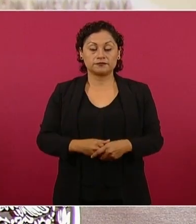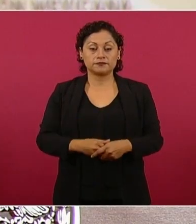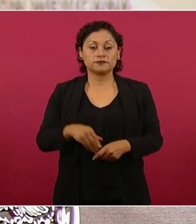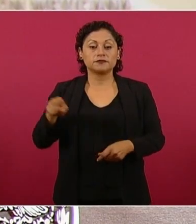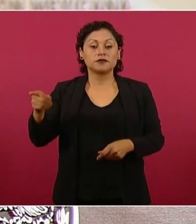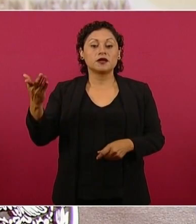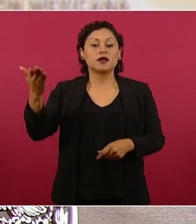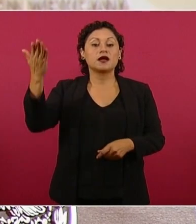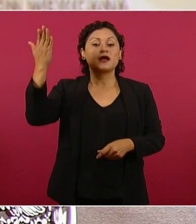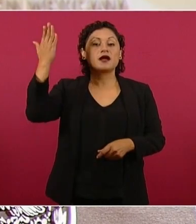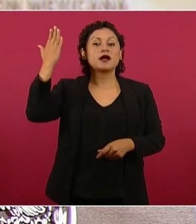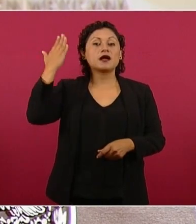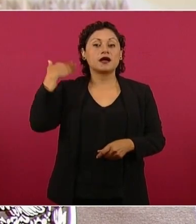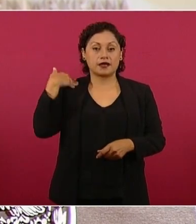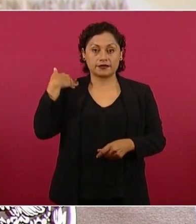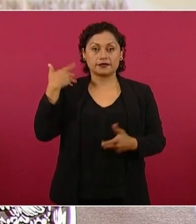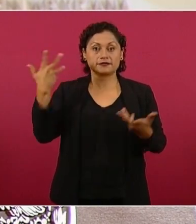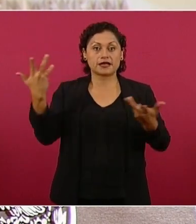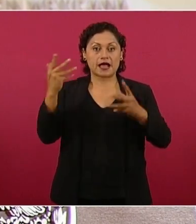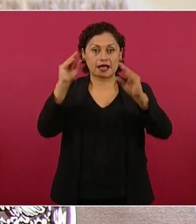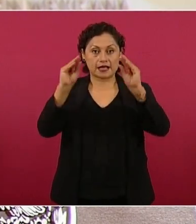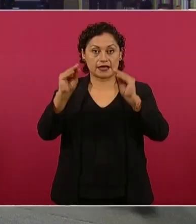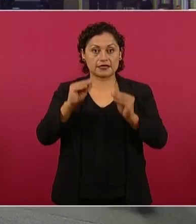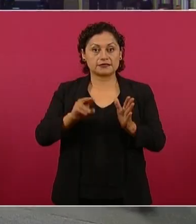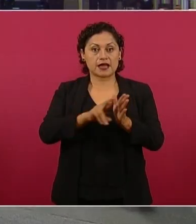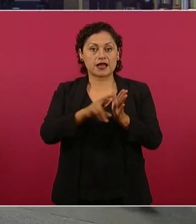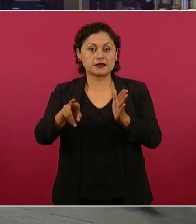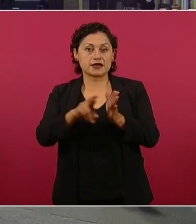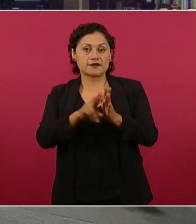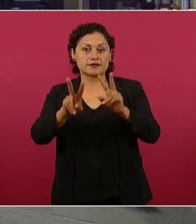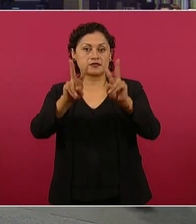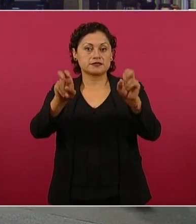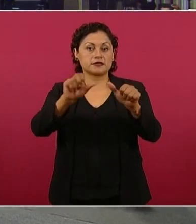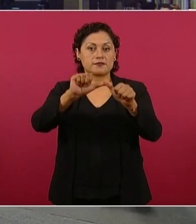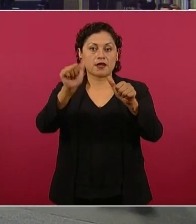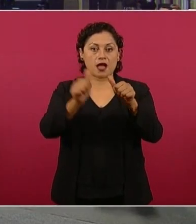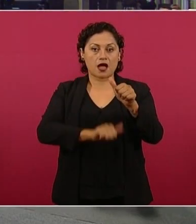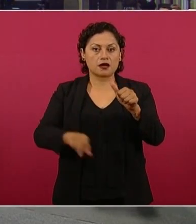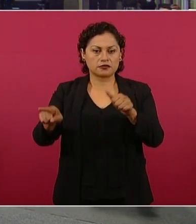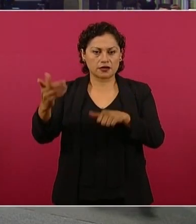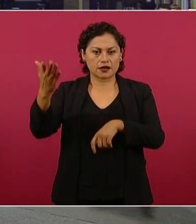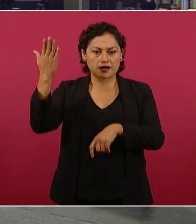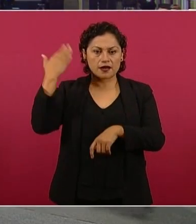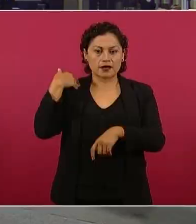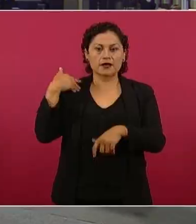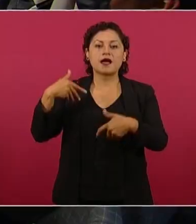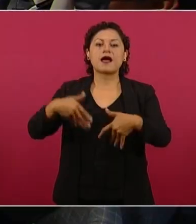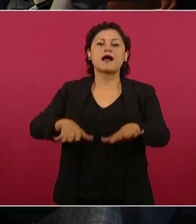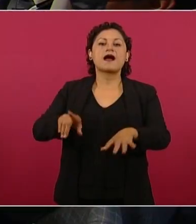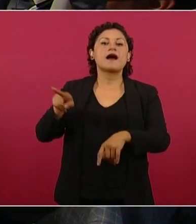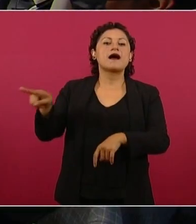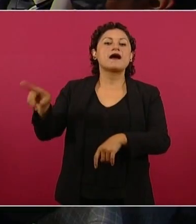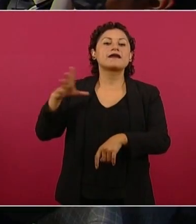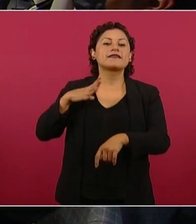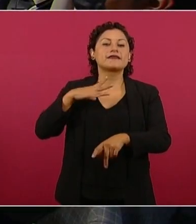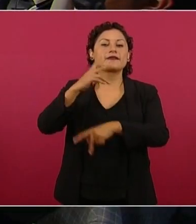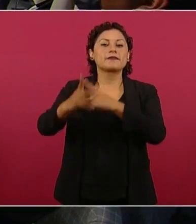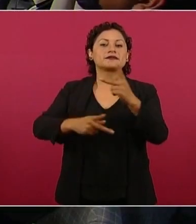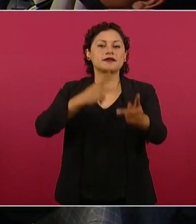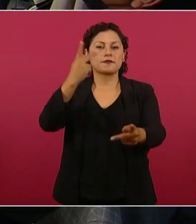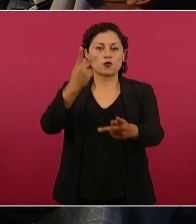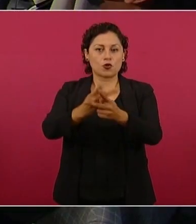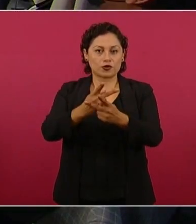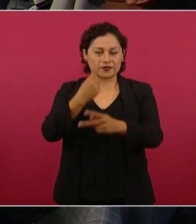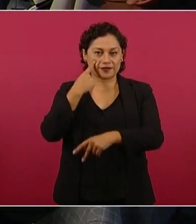elaboraba una de las mejores revistas de arte durante mucho tiempo. Ah, aquí está el del pasaporte.